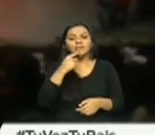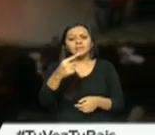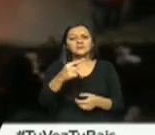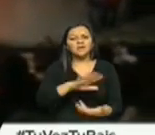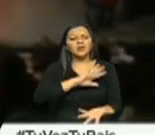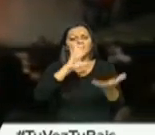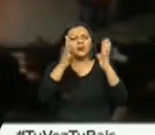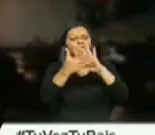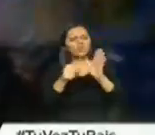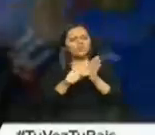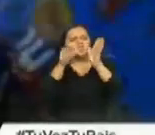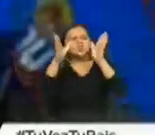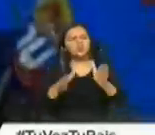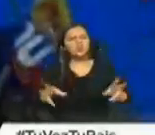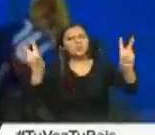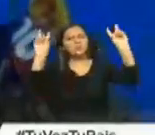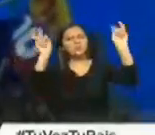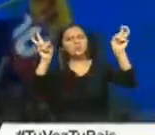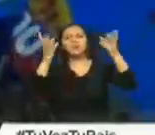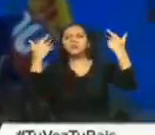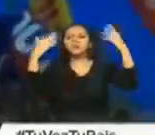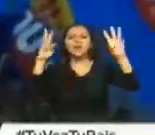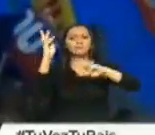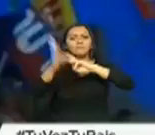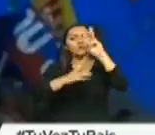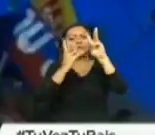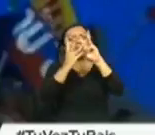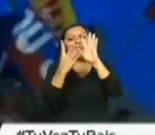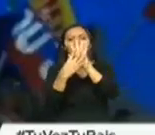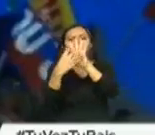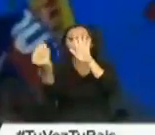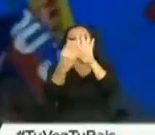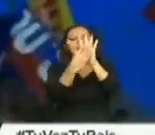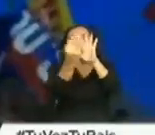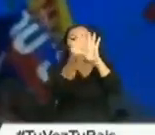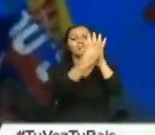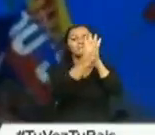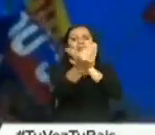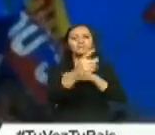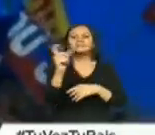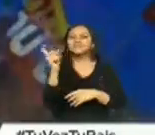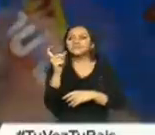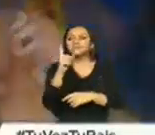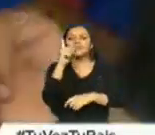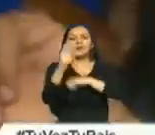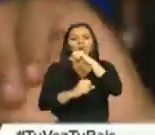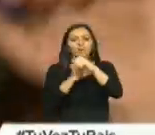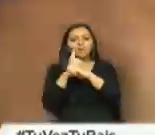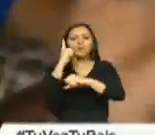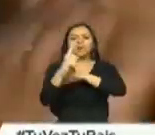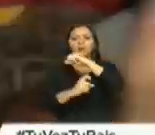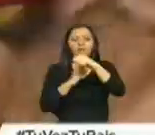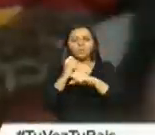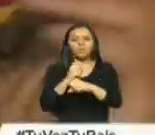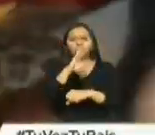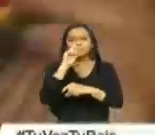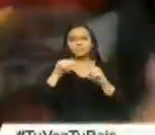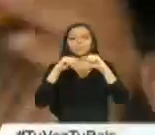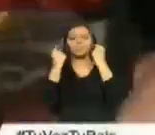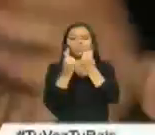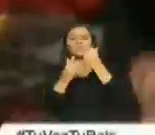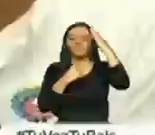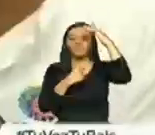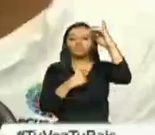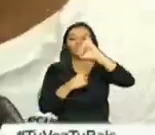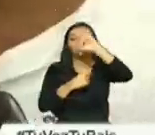ha convertido en un referente mundial y por ello la necesidad de mantener anualmente este encuentro con los partidos de izquierda. Para la derecha